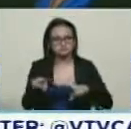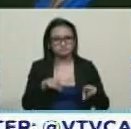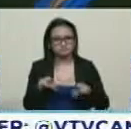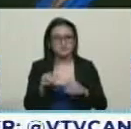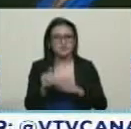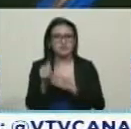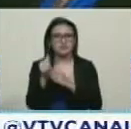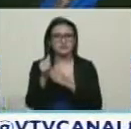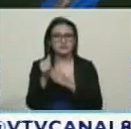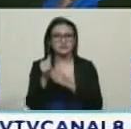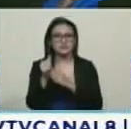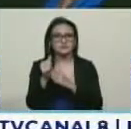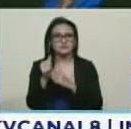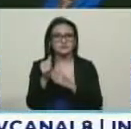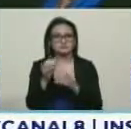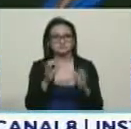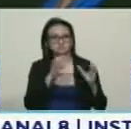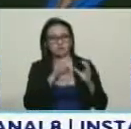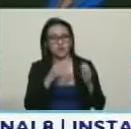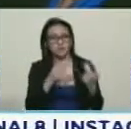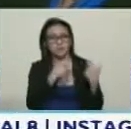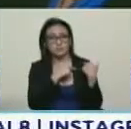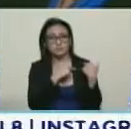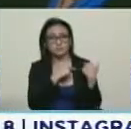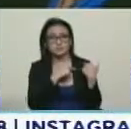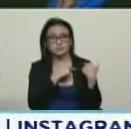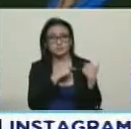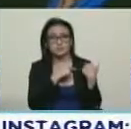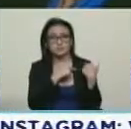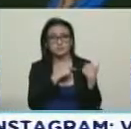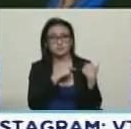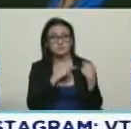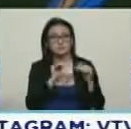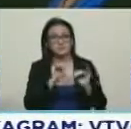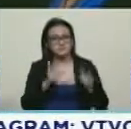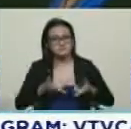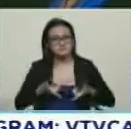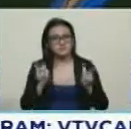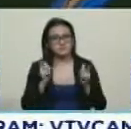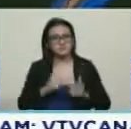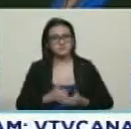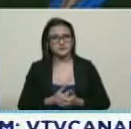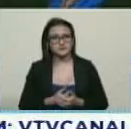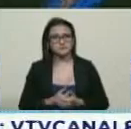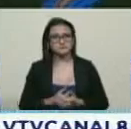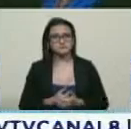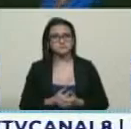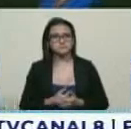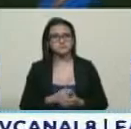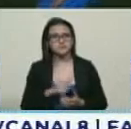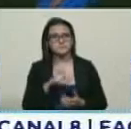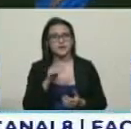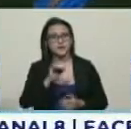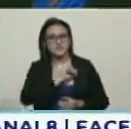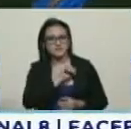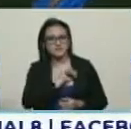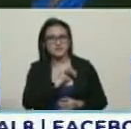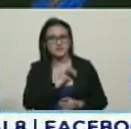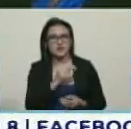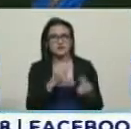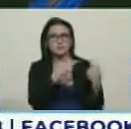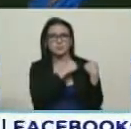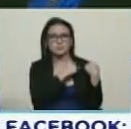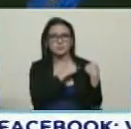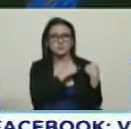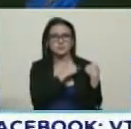los líderes que van a ocupar esas responsabilidades, y que luego nos permite a nosotros tener en quién identificar a los